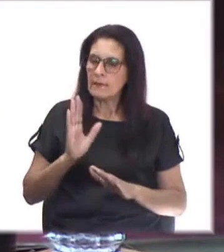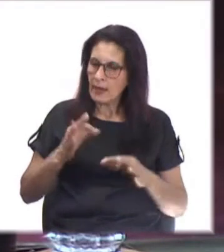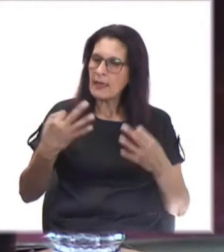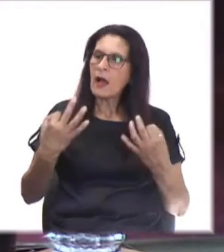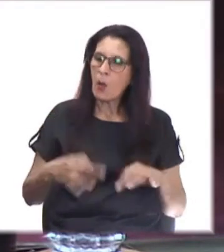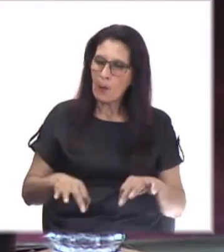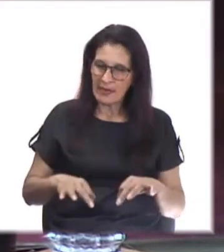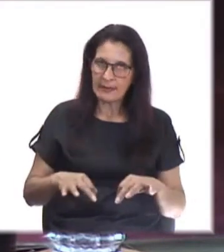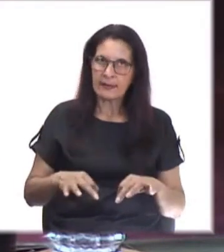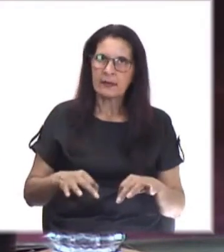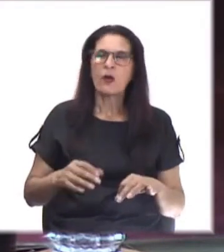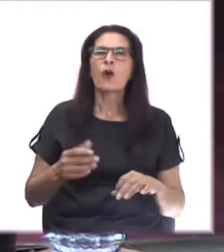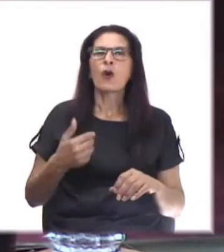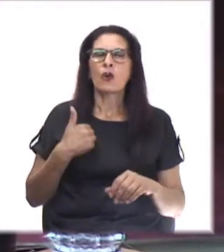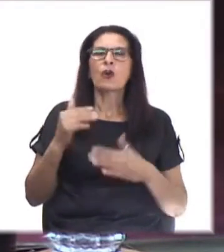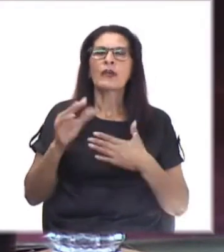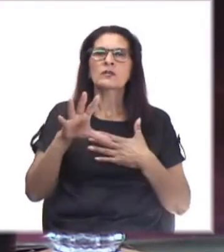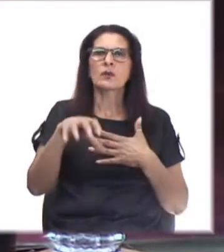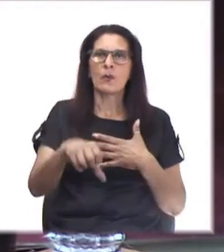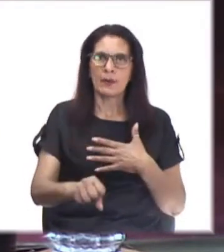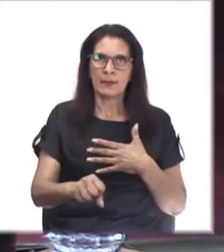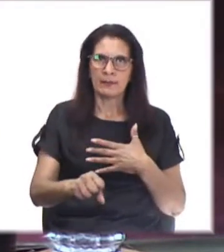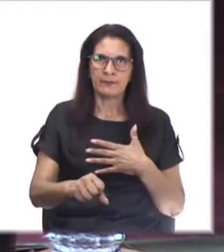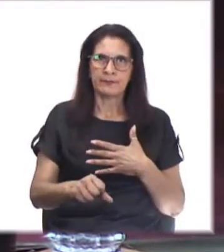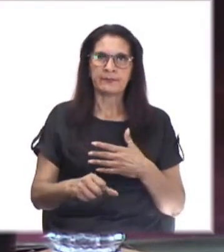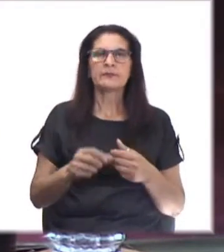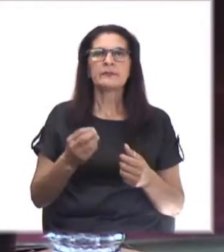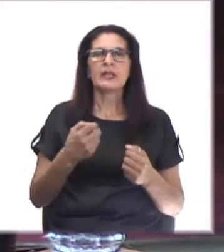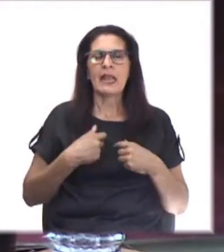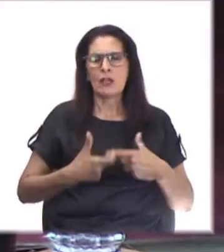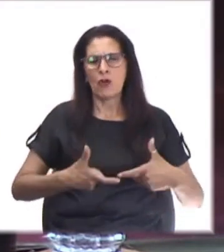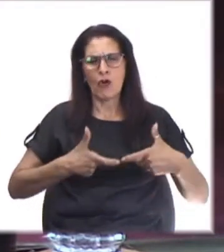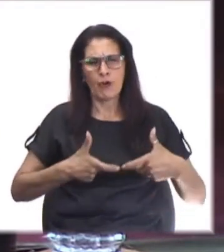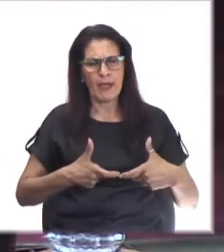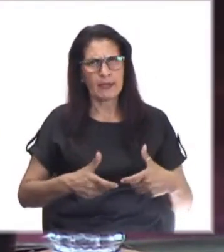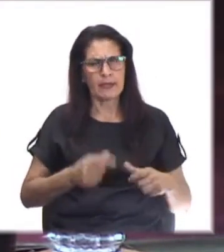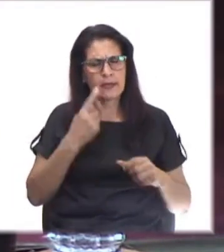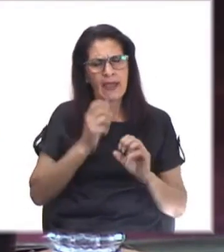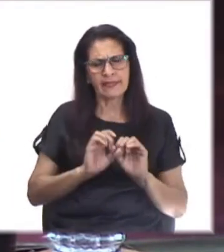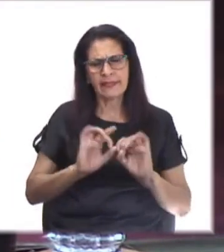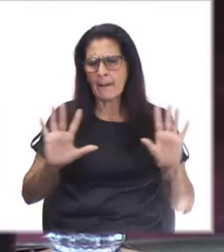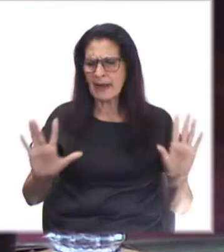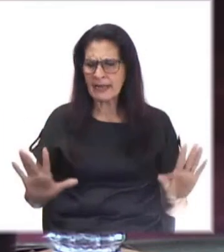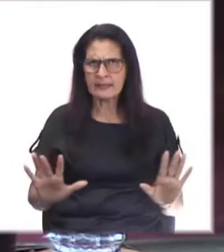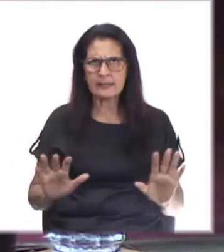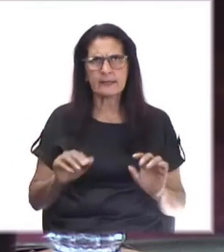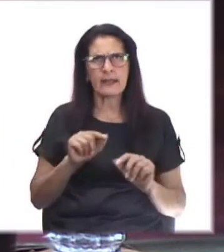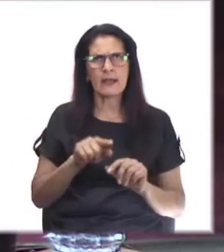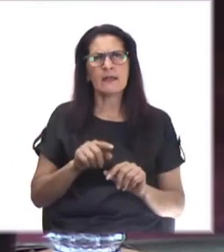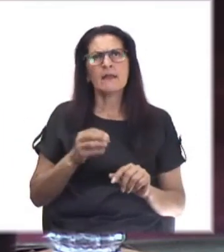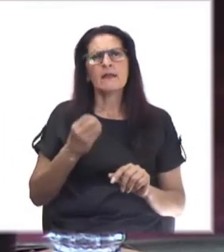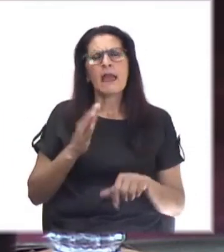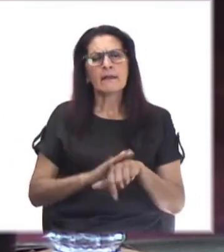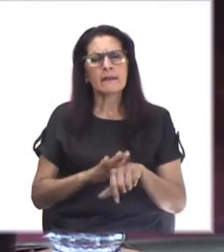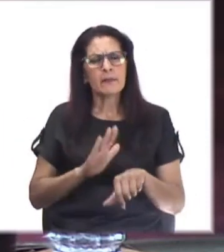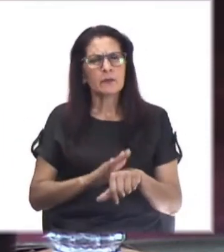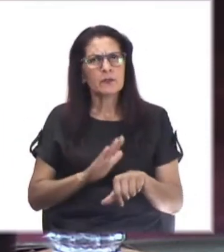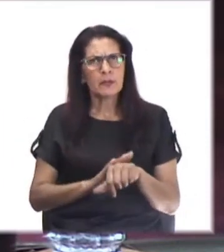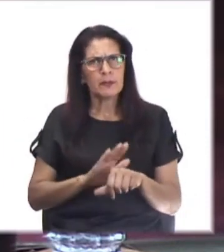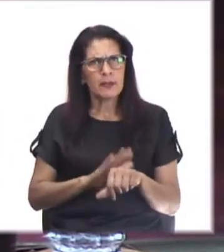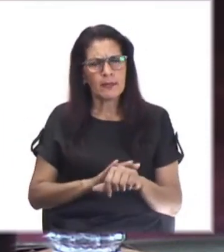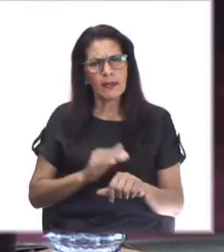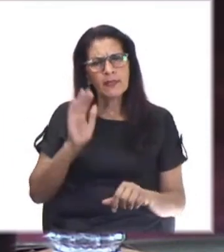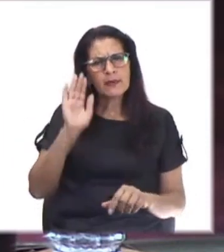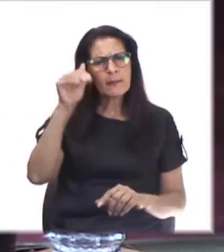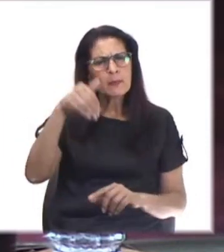había comprometido. El temple, el coraje, la transparencia, la responsabilidad